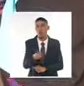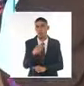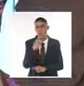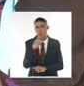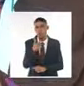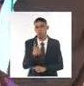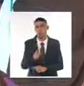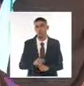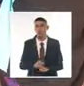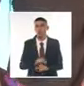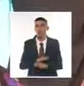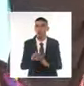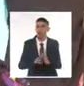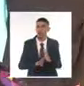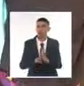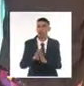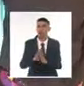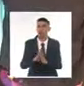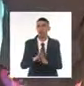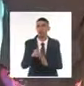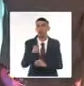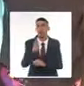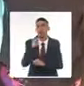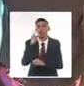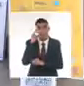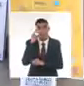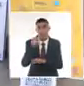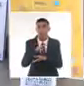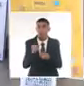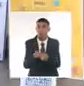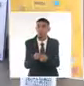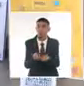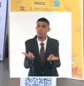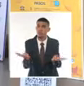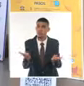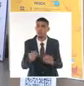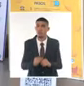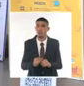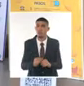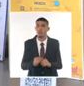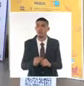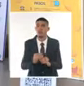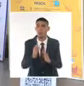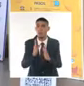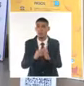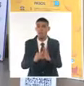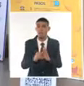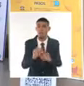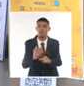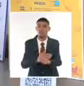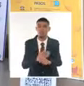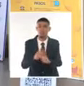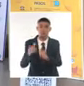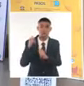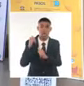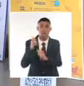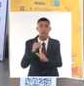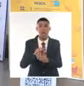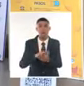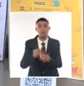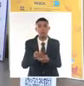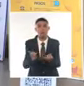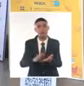en la distribución del chícharo, incluso recuperando atraso de meses anteriores. El chícharo está totalmente disponible en el